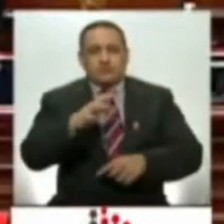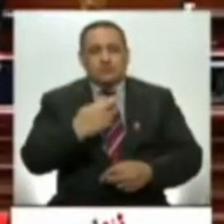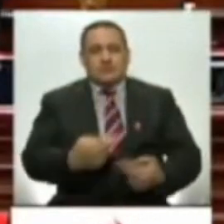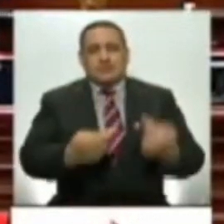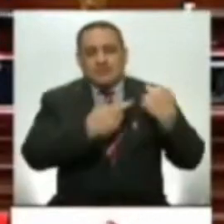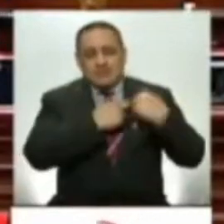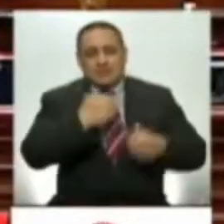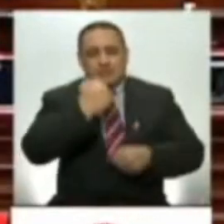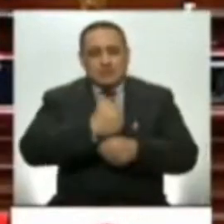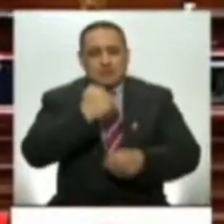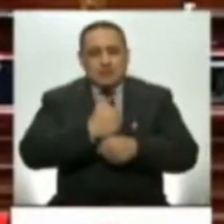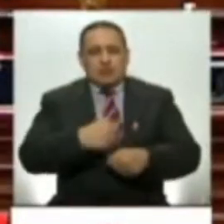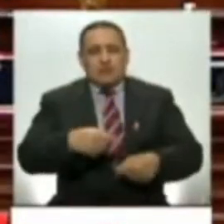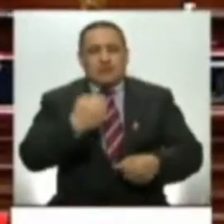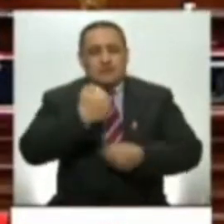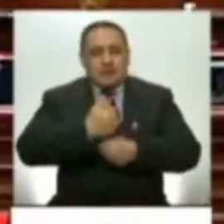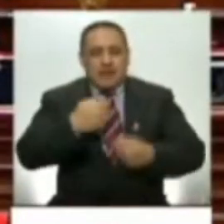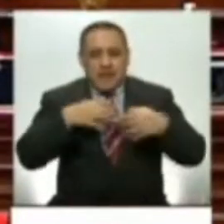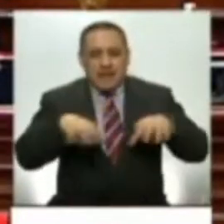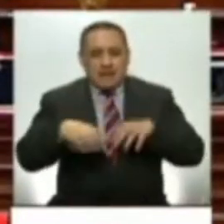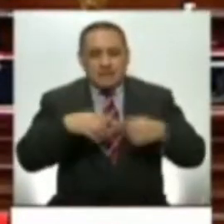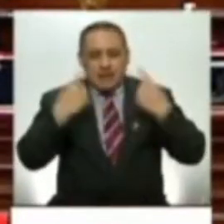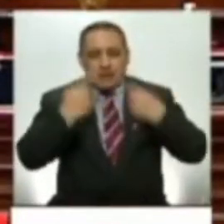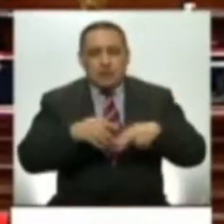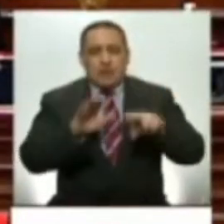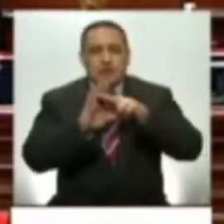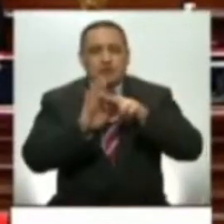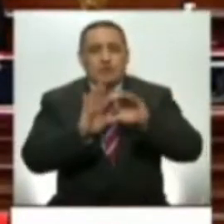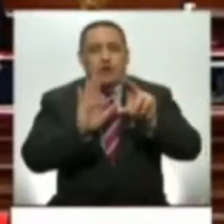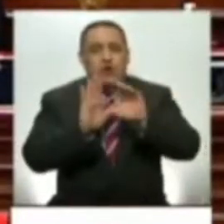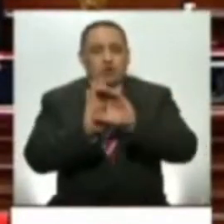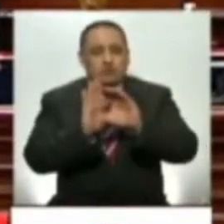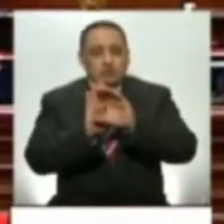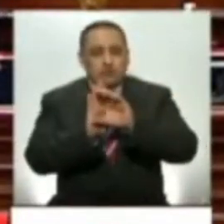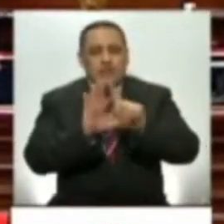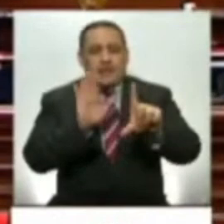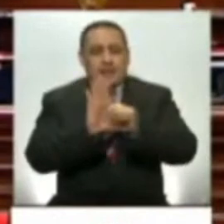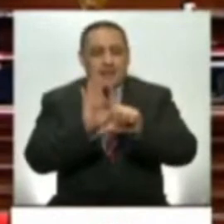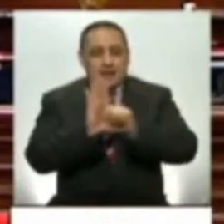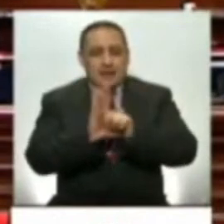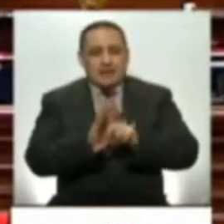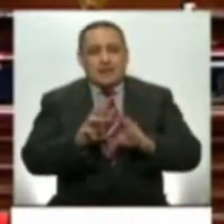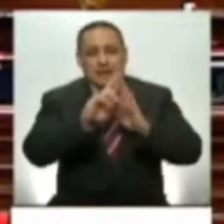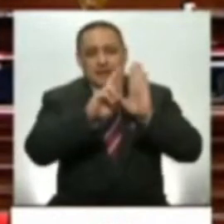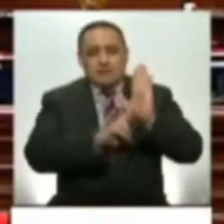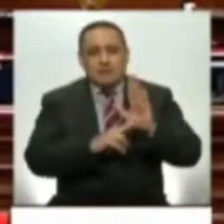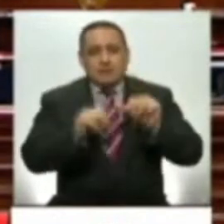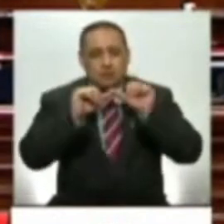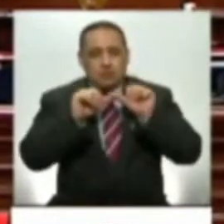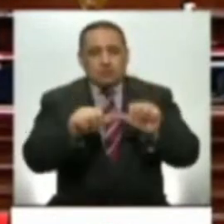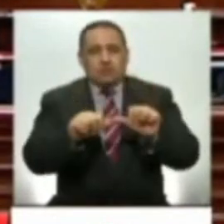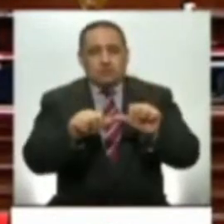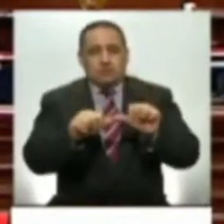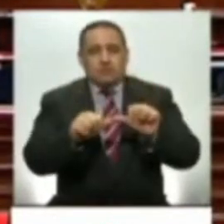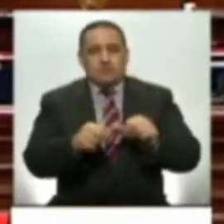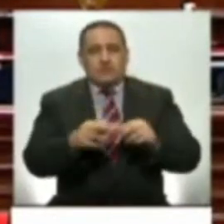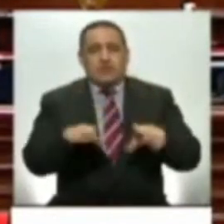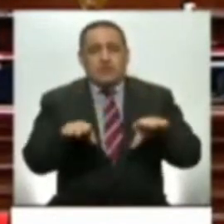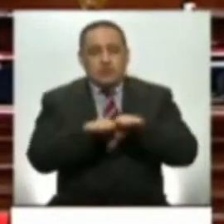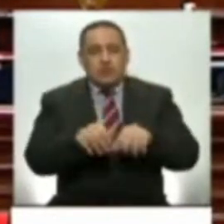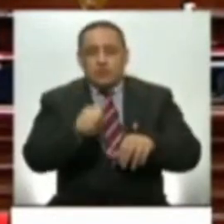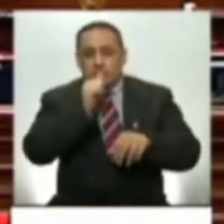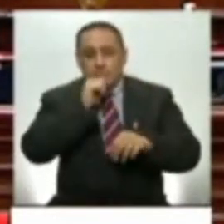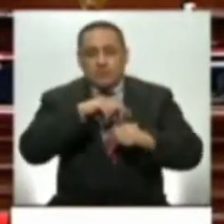deberes y obrar en todo conforme a las normas constitucionales, legales y reglamentarias vigentes y